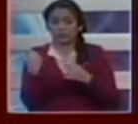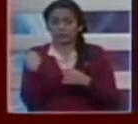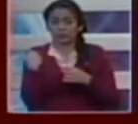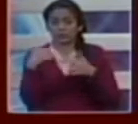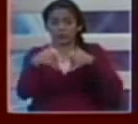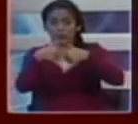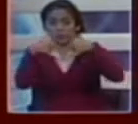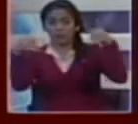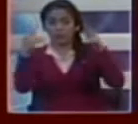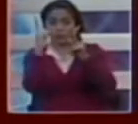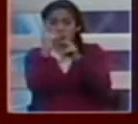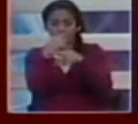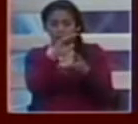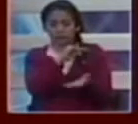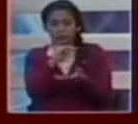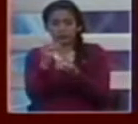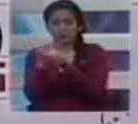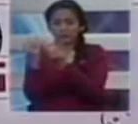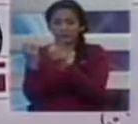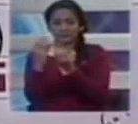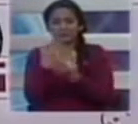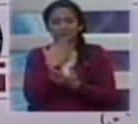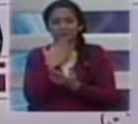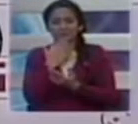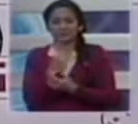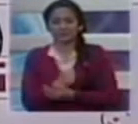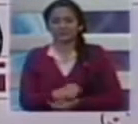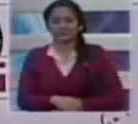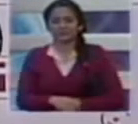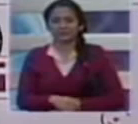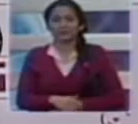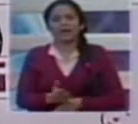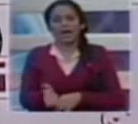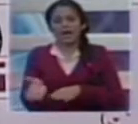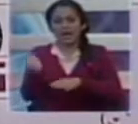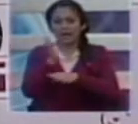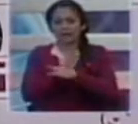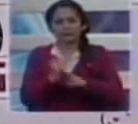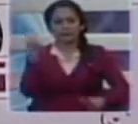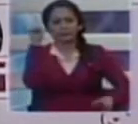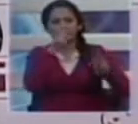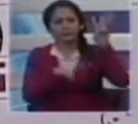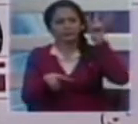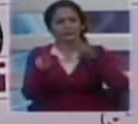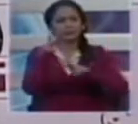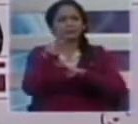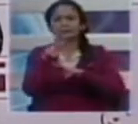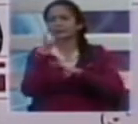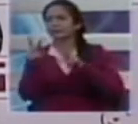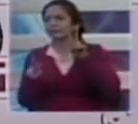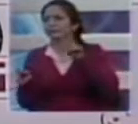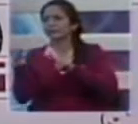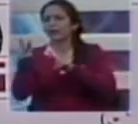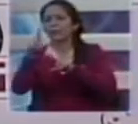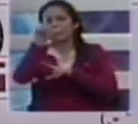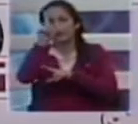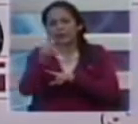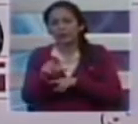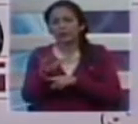Bueno, vimos la necesidad en el mercado, hicimos unos estudios de mercado, focus group, con personas, amas de